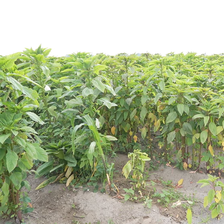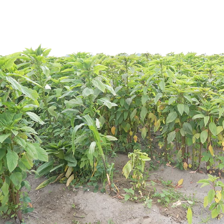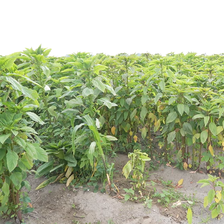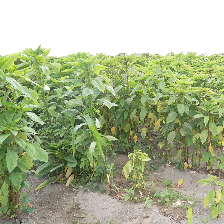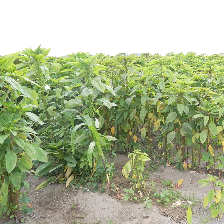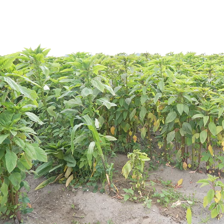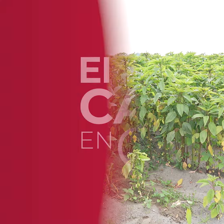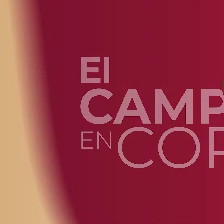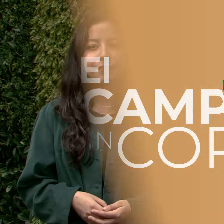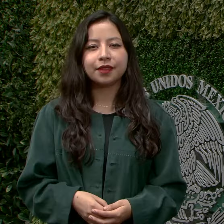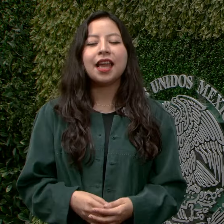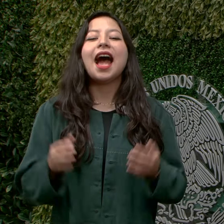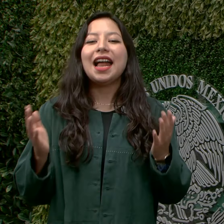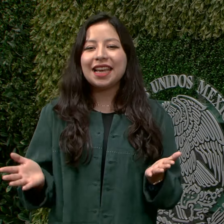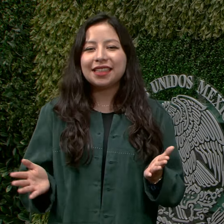inestabilidad cada año.